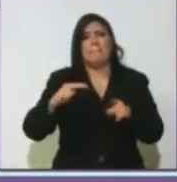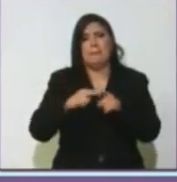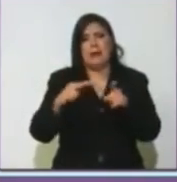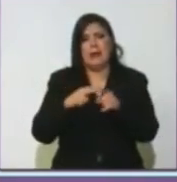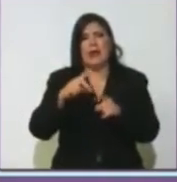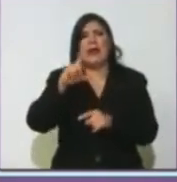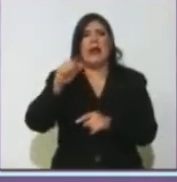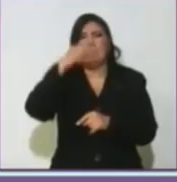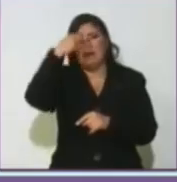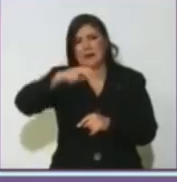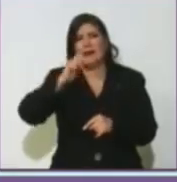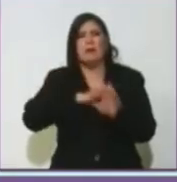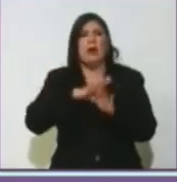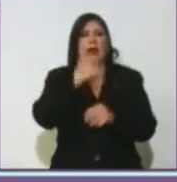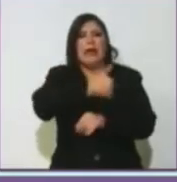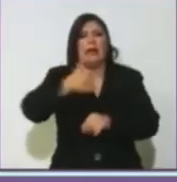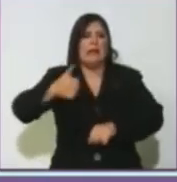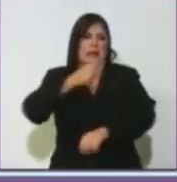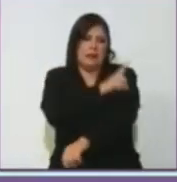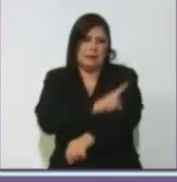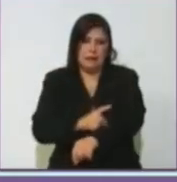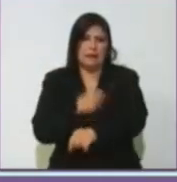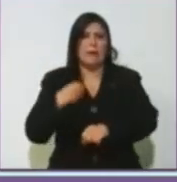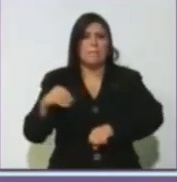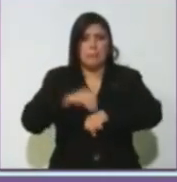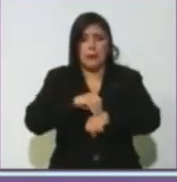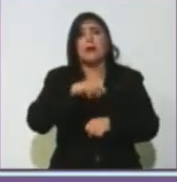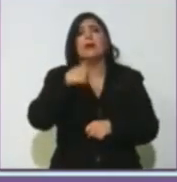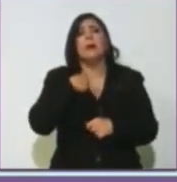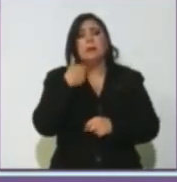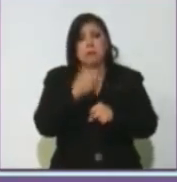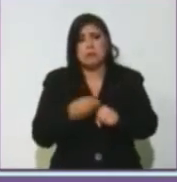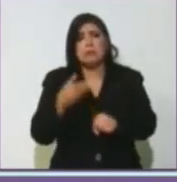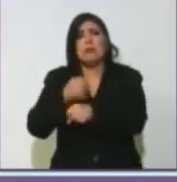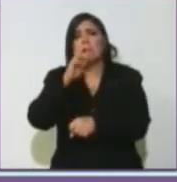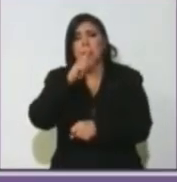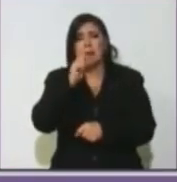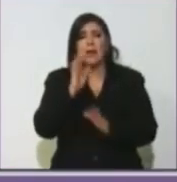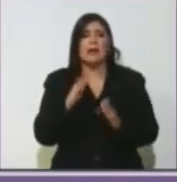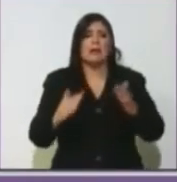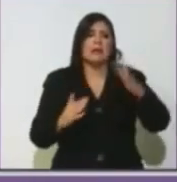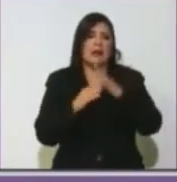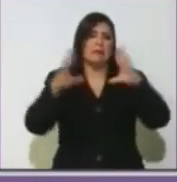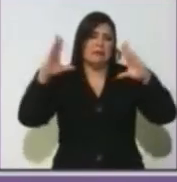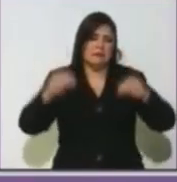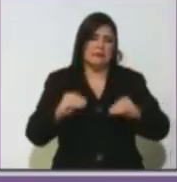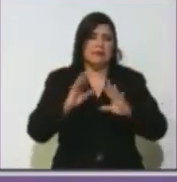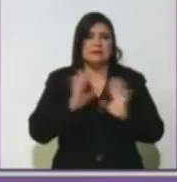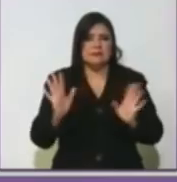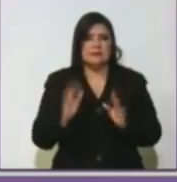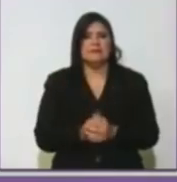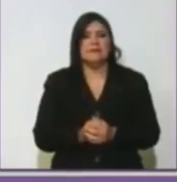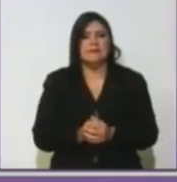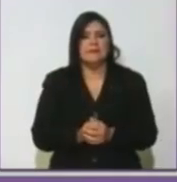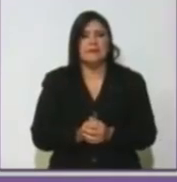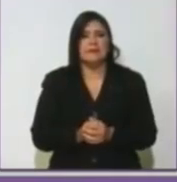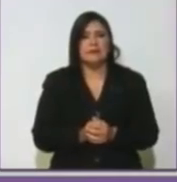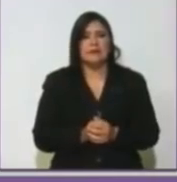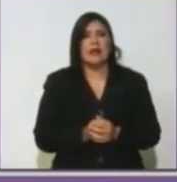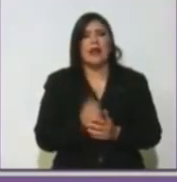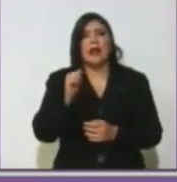delegaciones y voy a mejorar las condiciones tiempo mariana candidata gracias pasamos